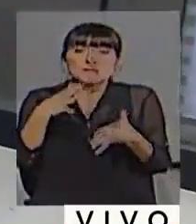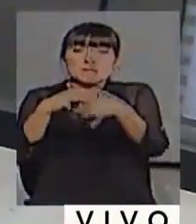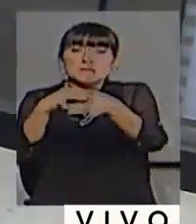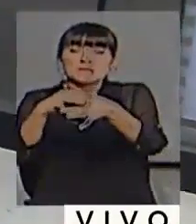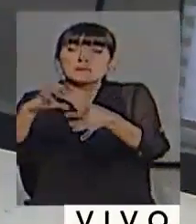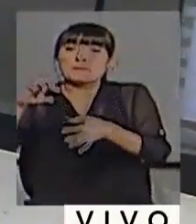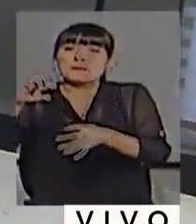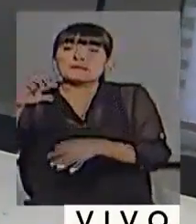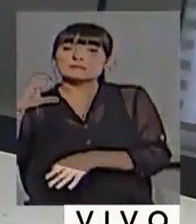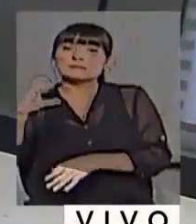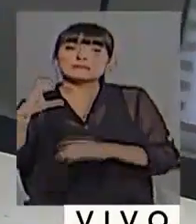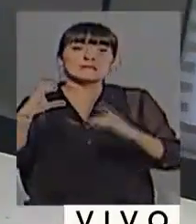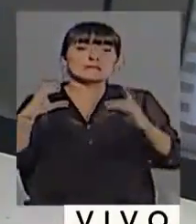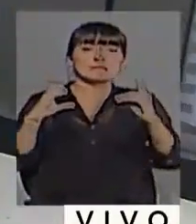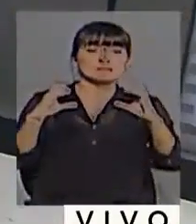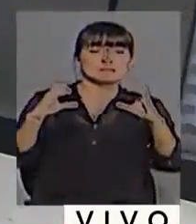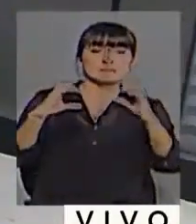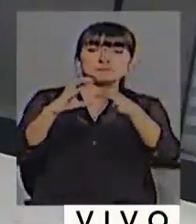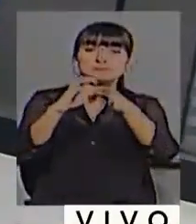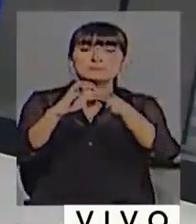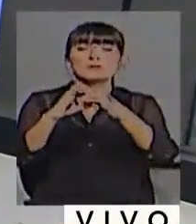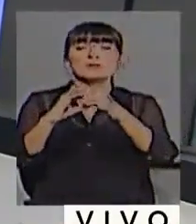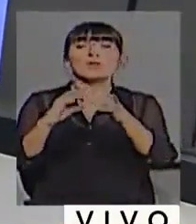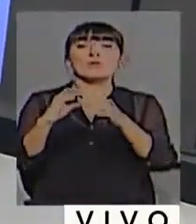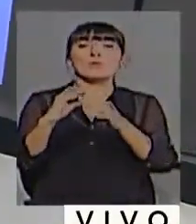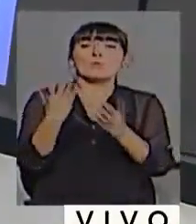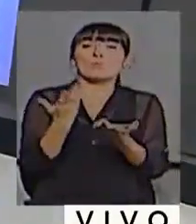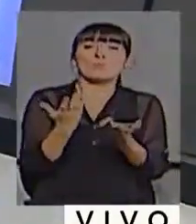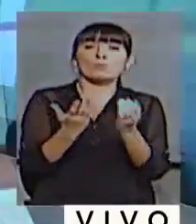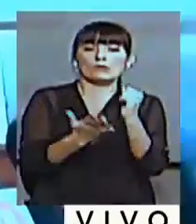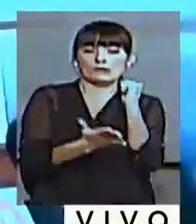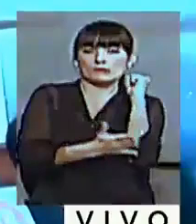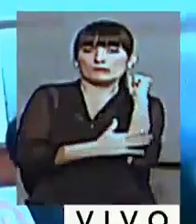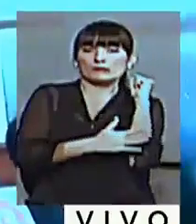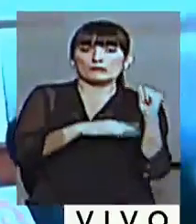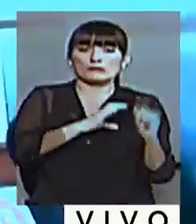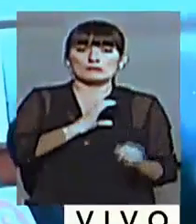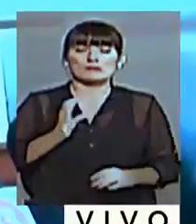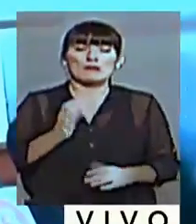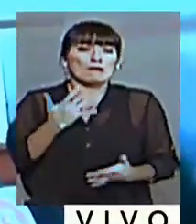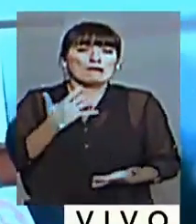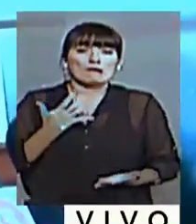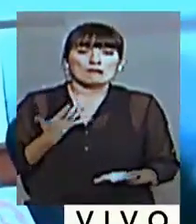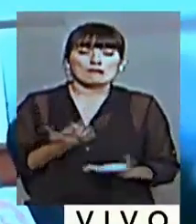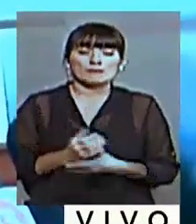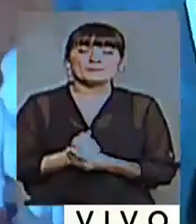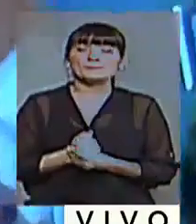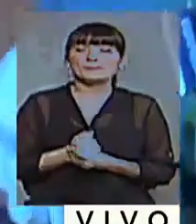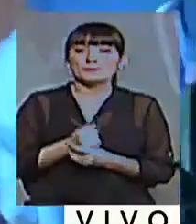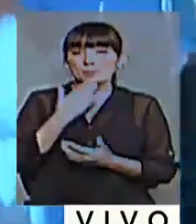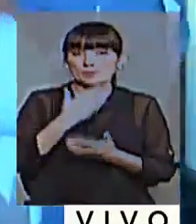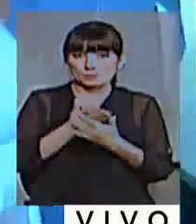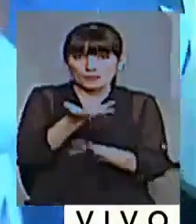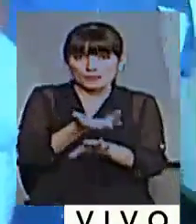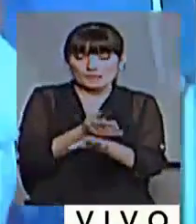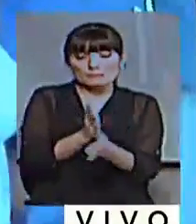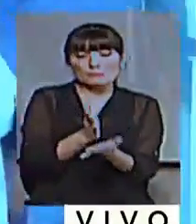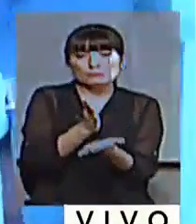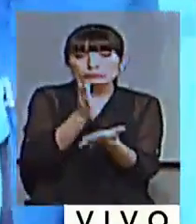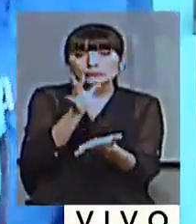izquierda cristiana, DC. Lo que pasa es que cuando se hace una opción de esa naturaleza y con esa